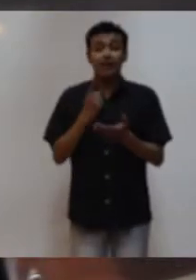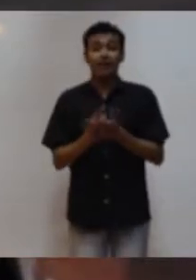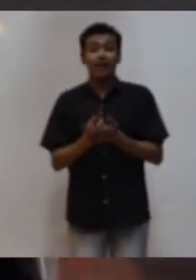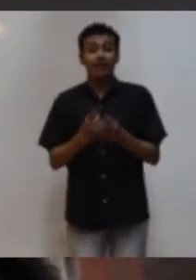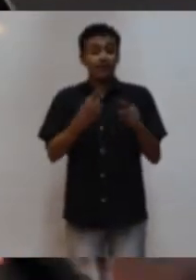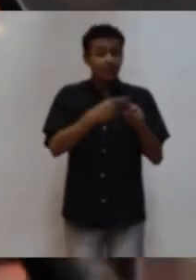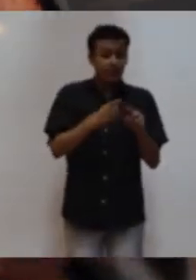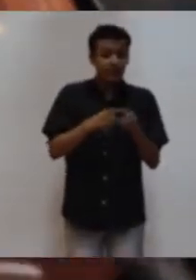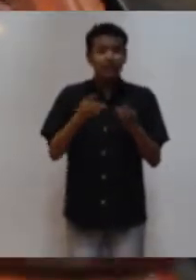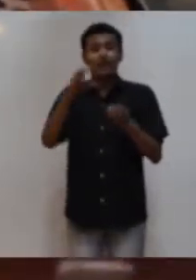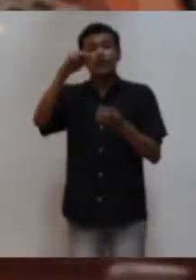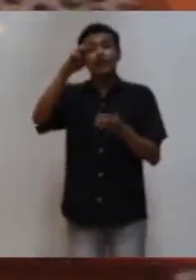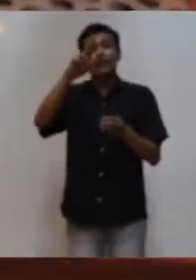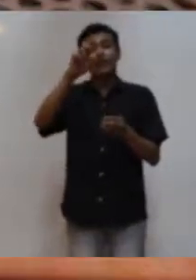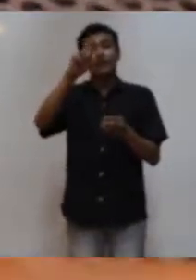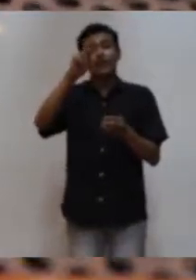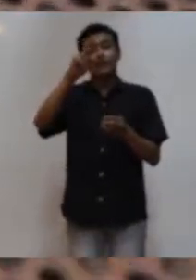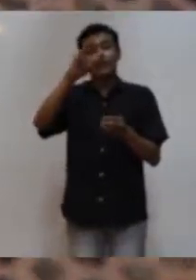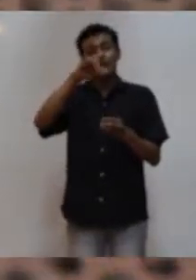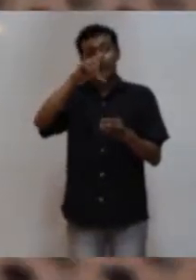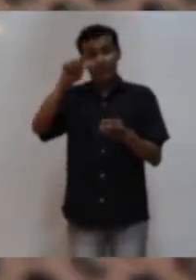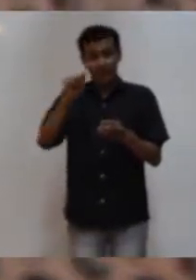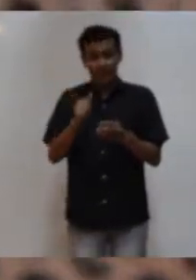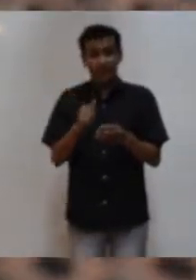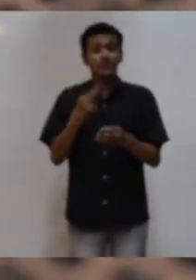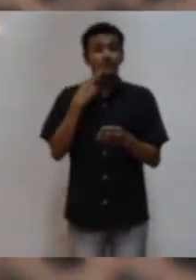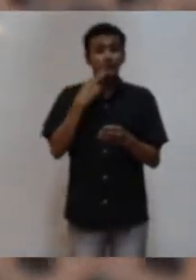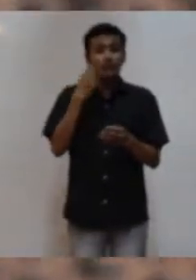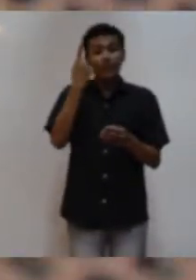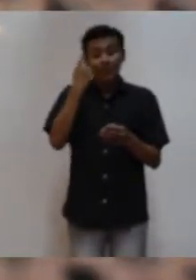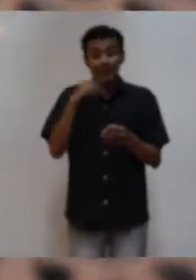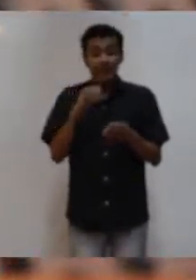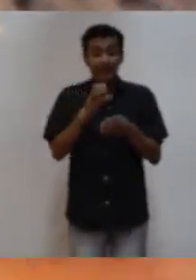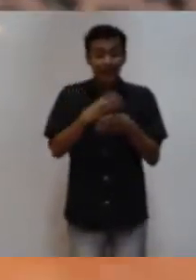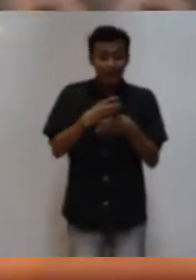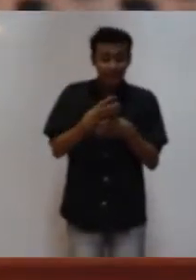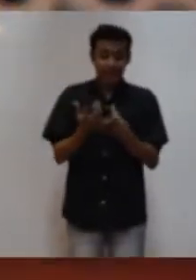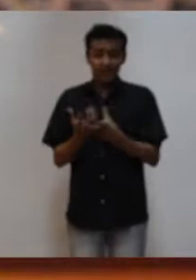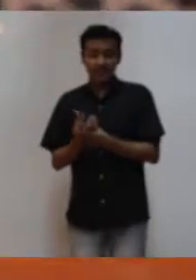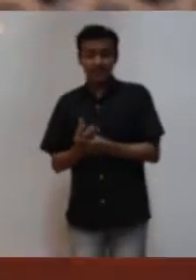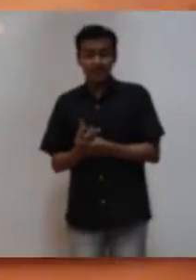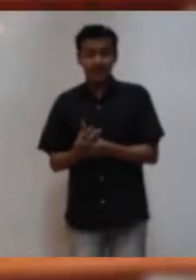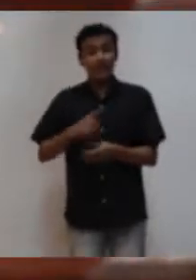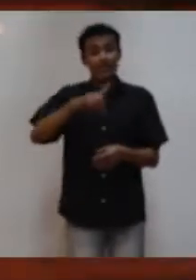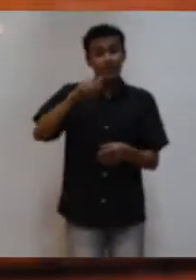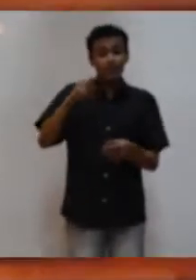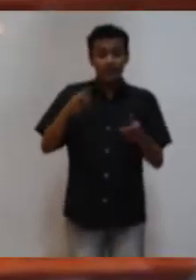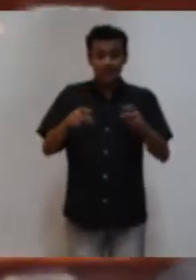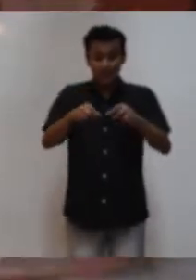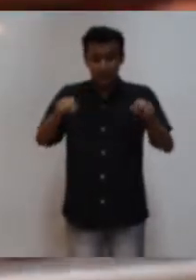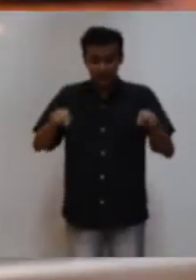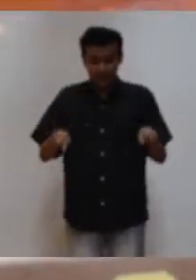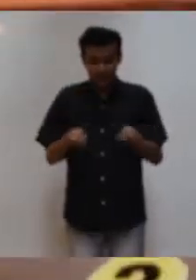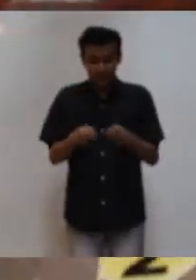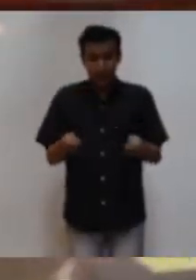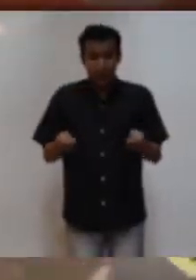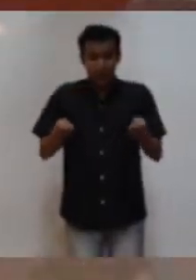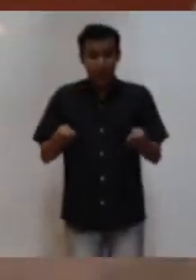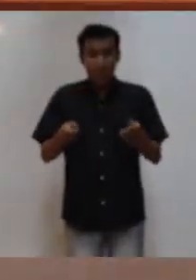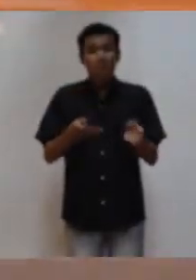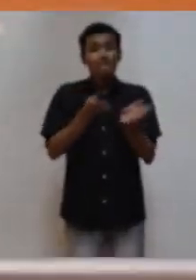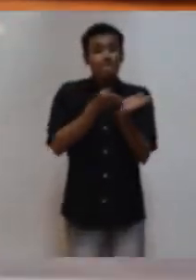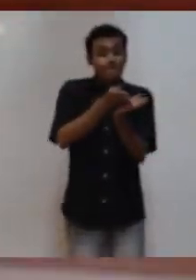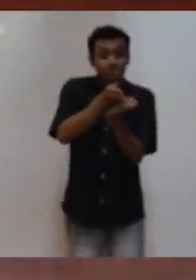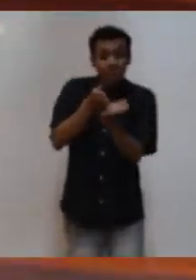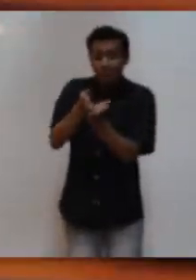re trilla o more te adora con la que se quite el pergamino del café zarandas de selección de